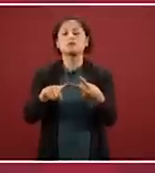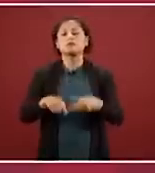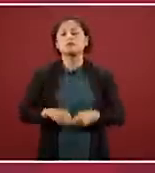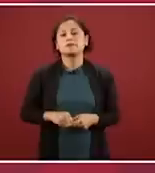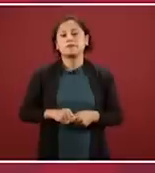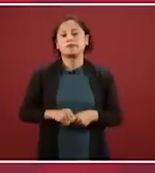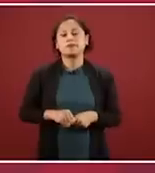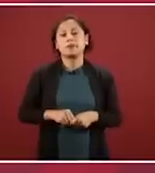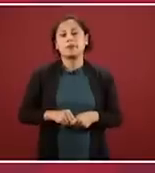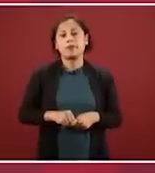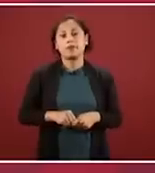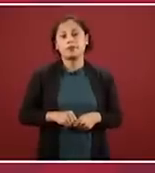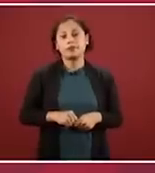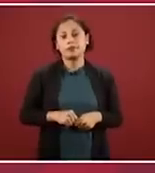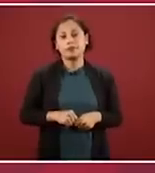ese es